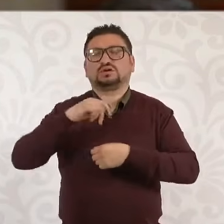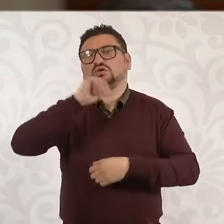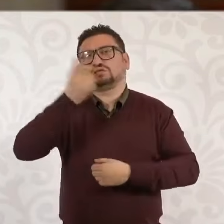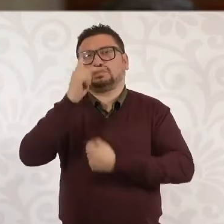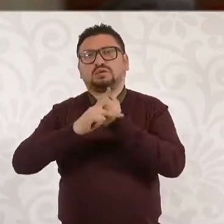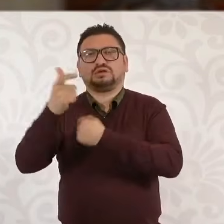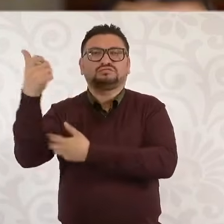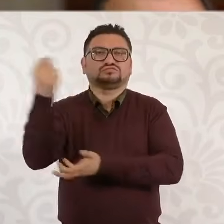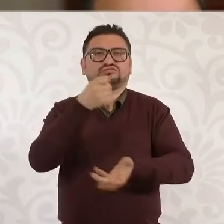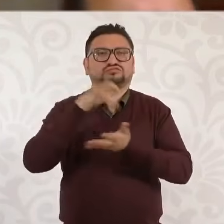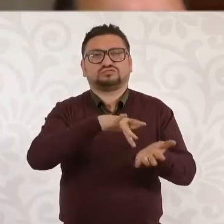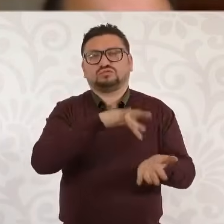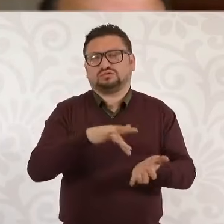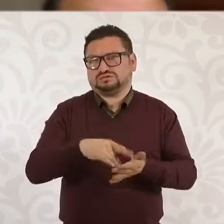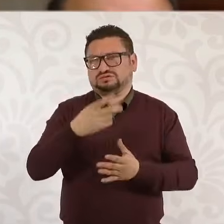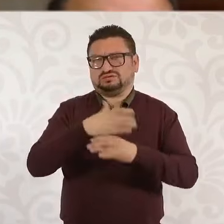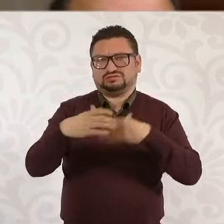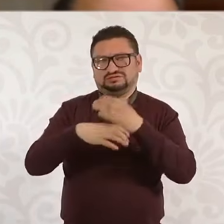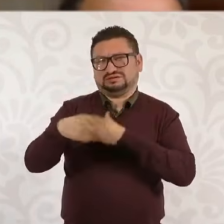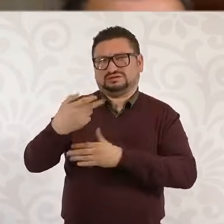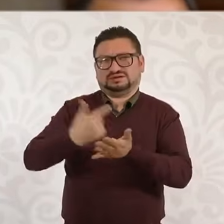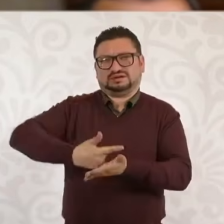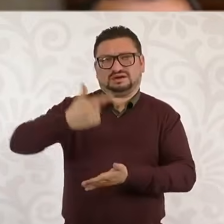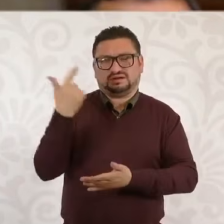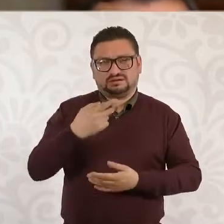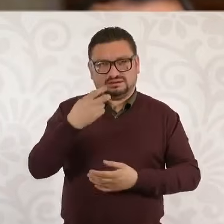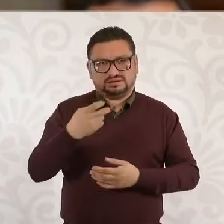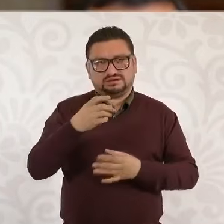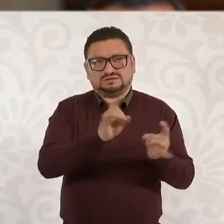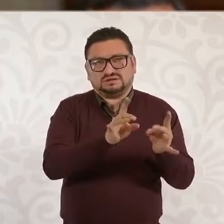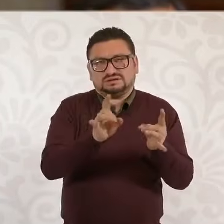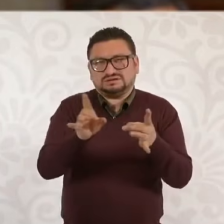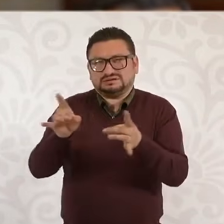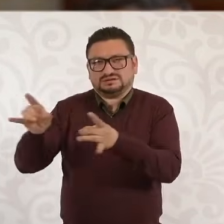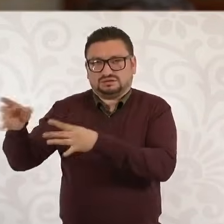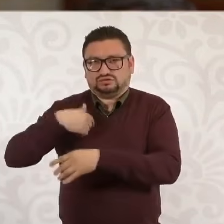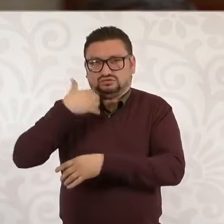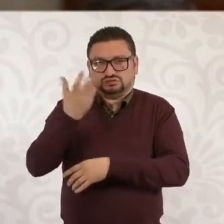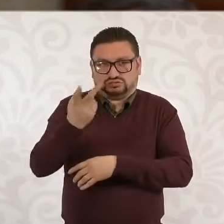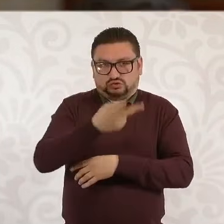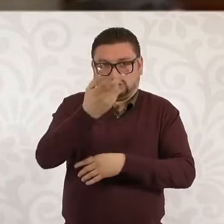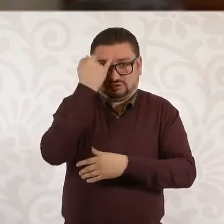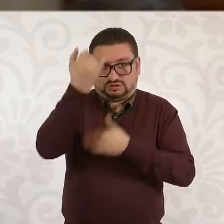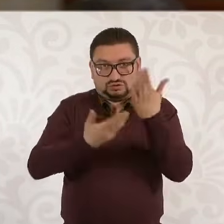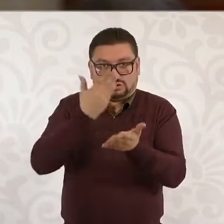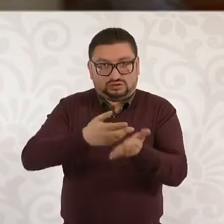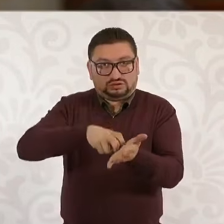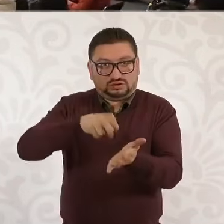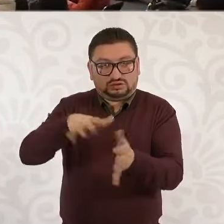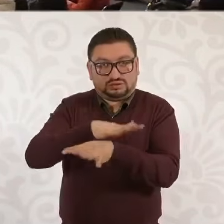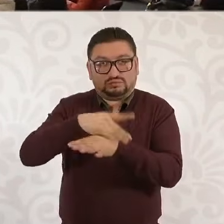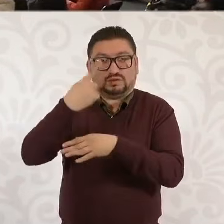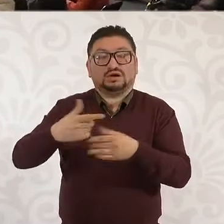y hay cosas, nos parece que graves, como ese tipo de situaciones que preguntaría si se están considerando para la pérdida